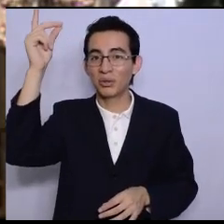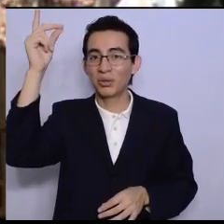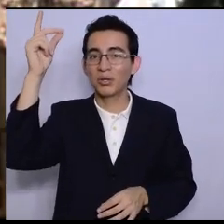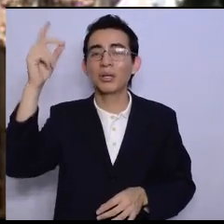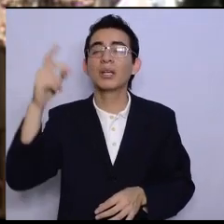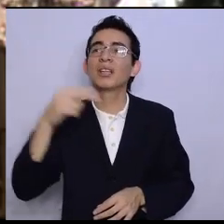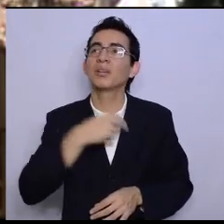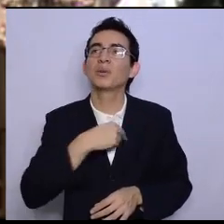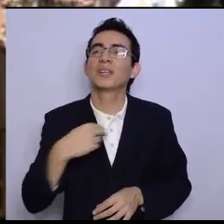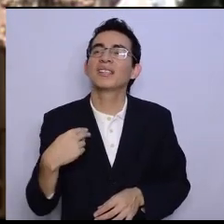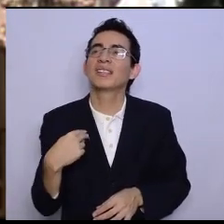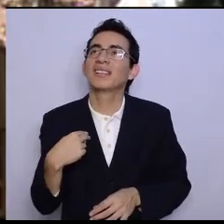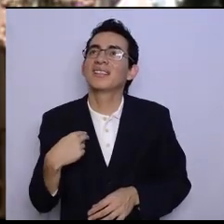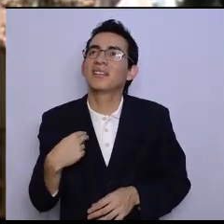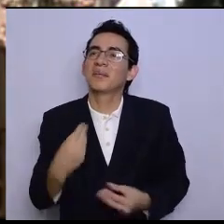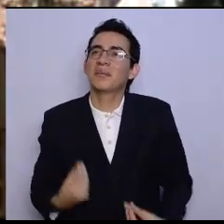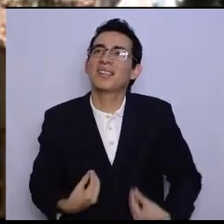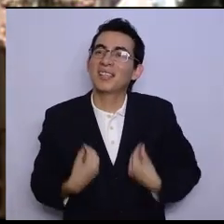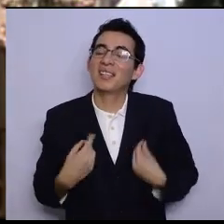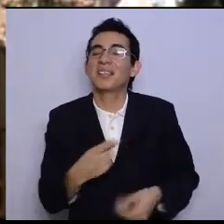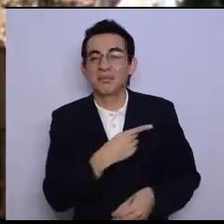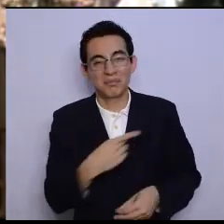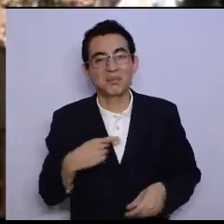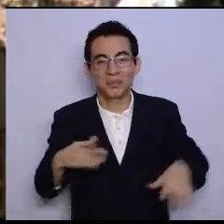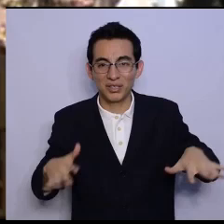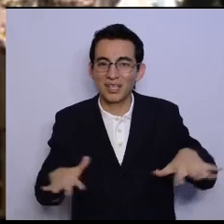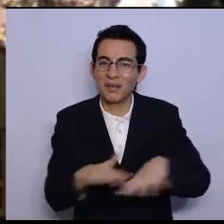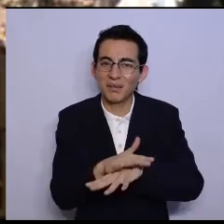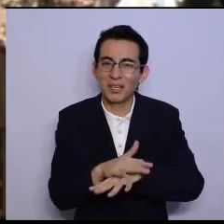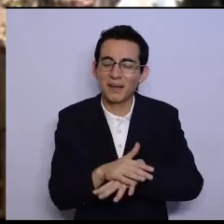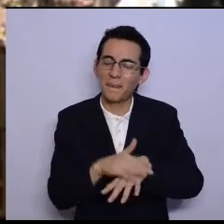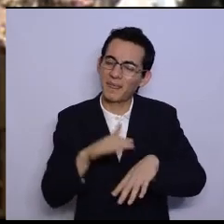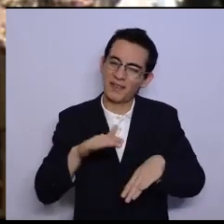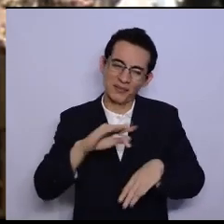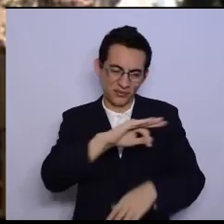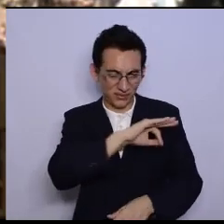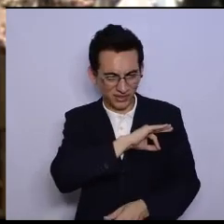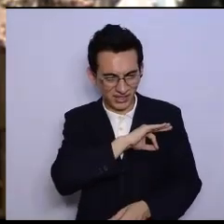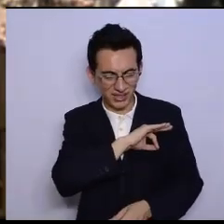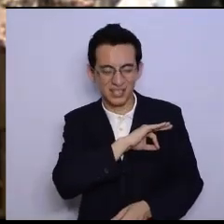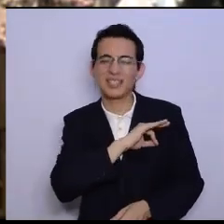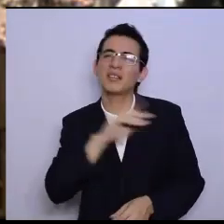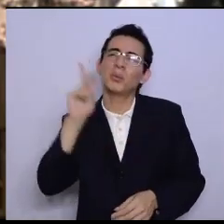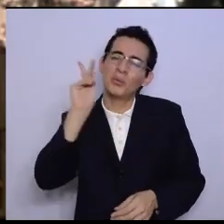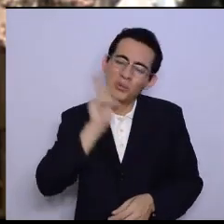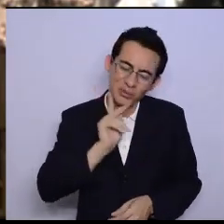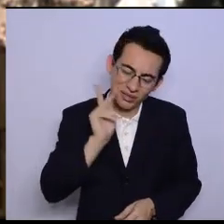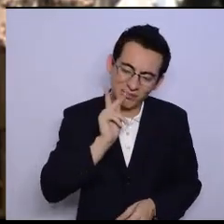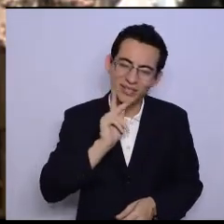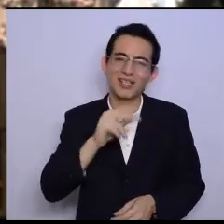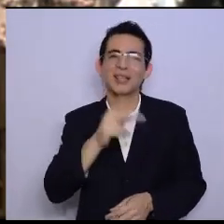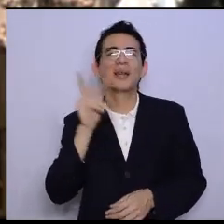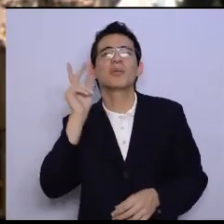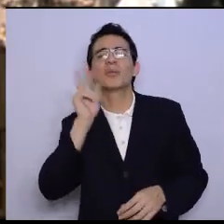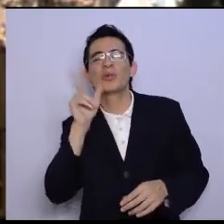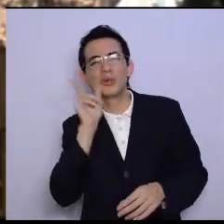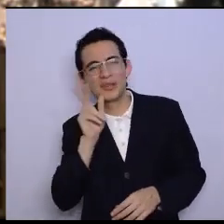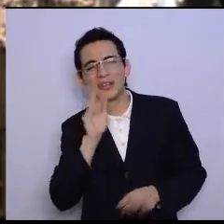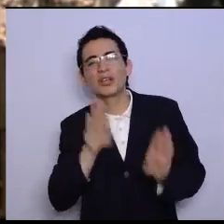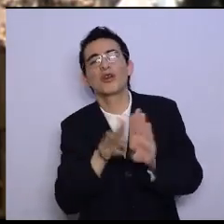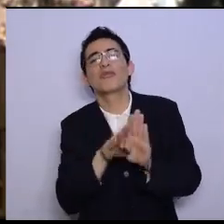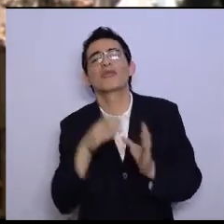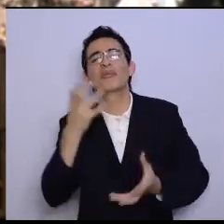transformar nuestra vida, probar nuestra fe, probar nuestras actitudes, probarnos, meternos al